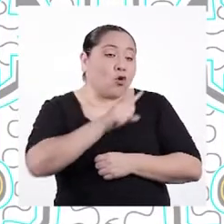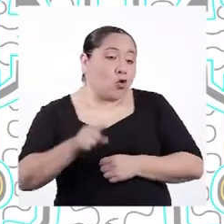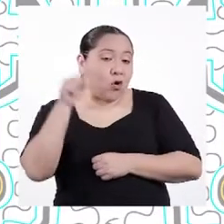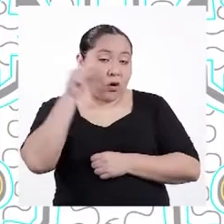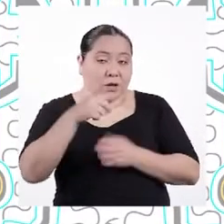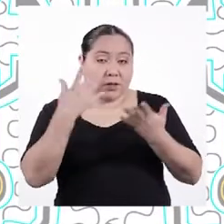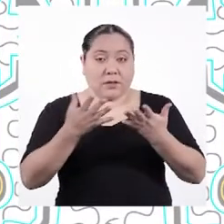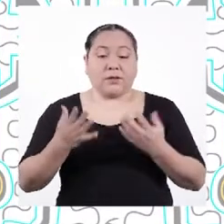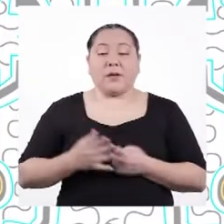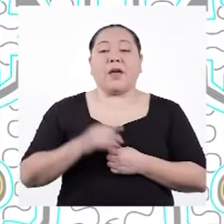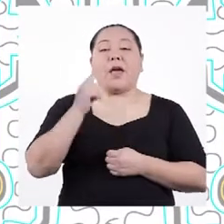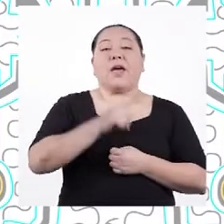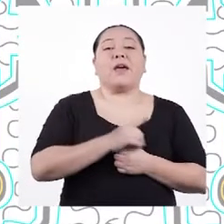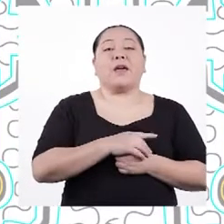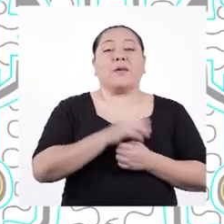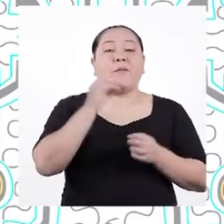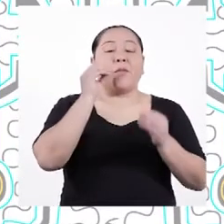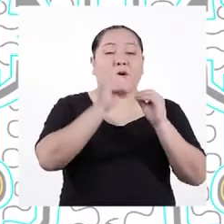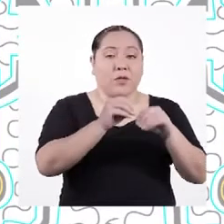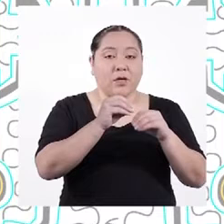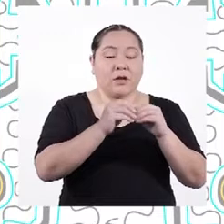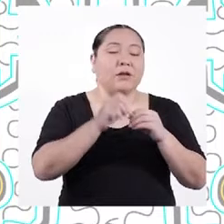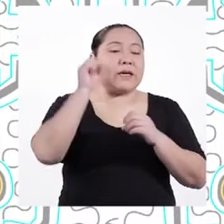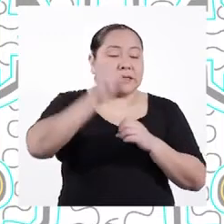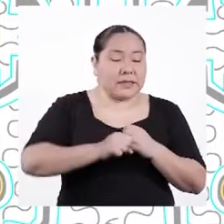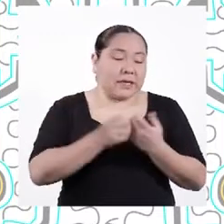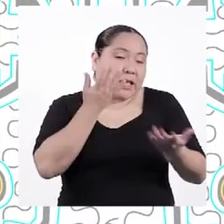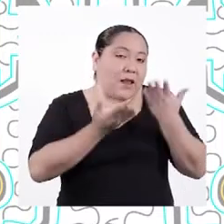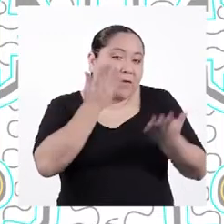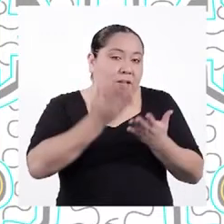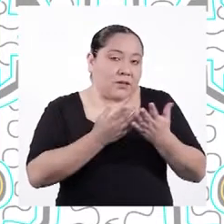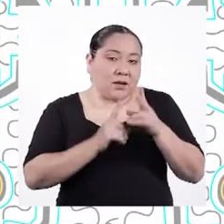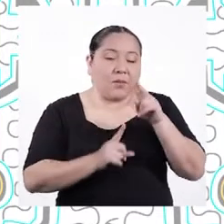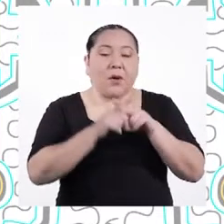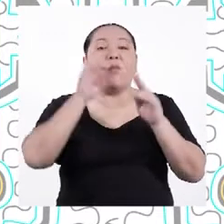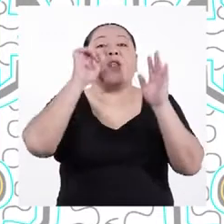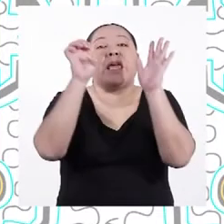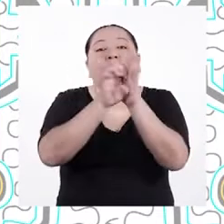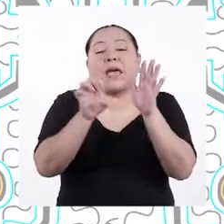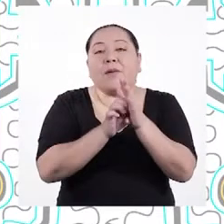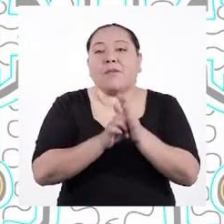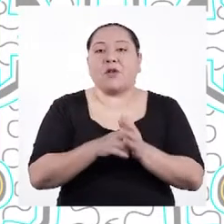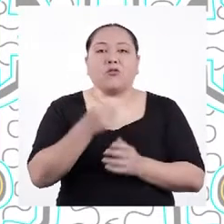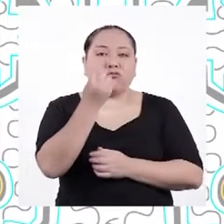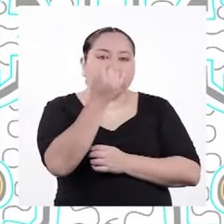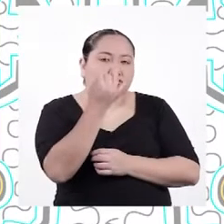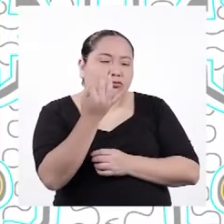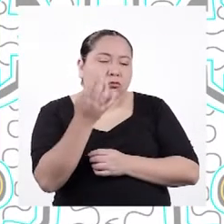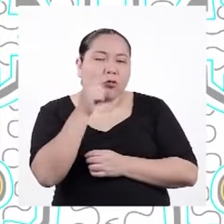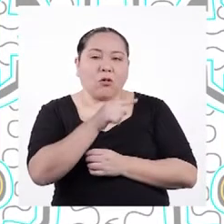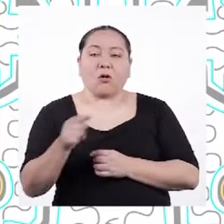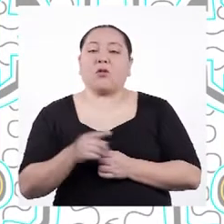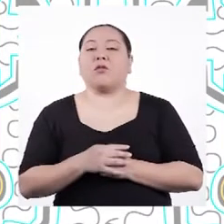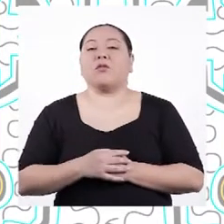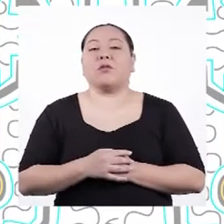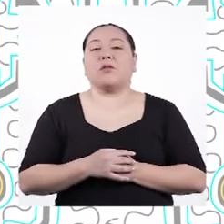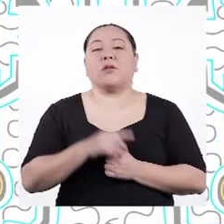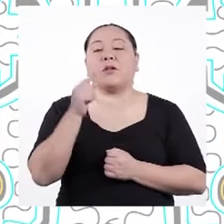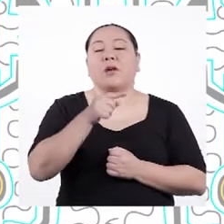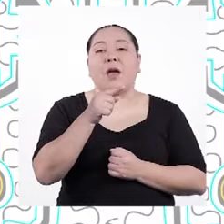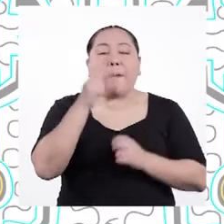es ponerle un valor a la posibilidad de que eso ocurra, como el ejemplo de calcular